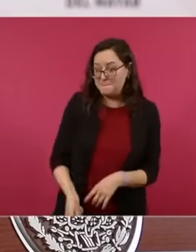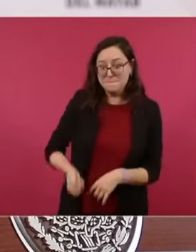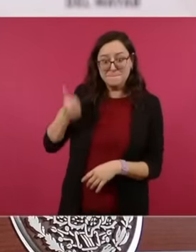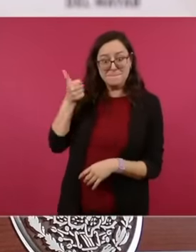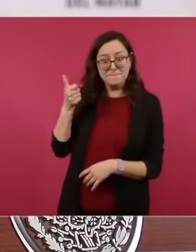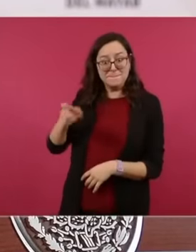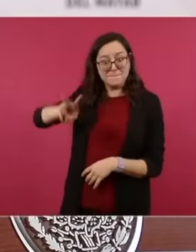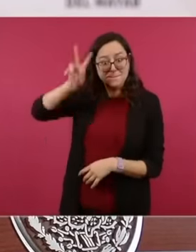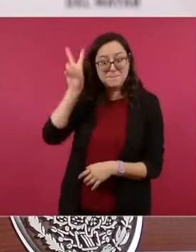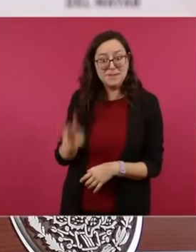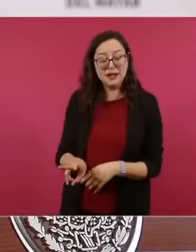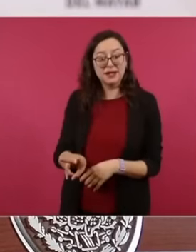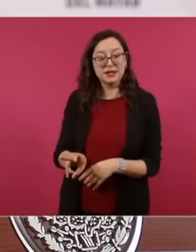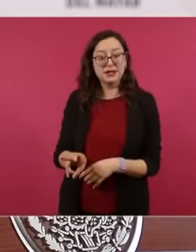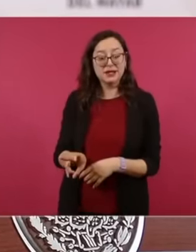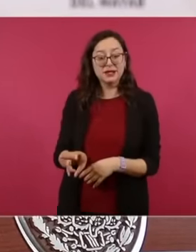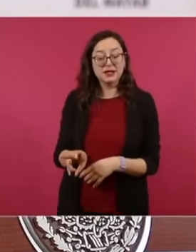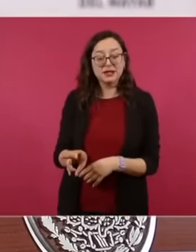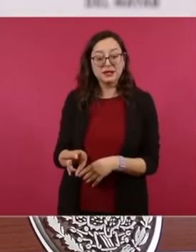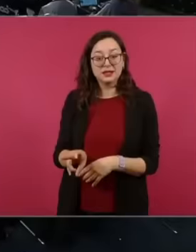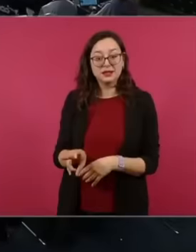Además, una mujer